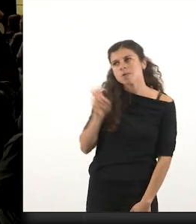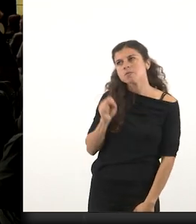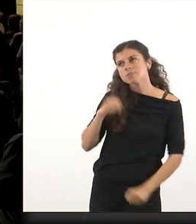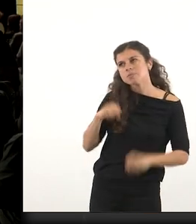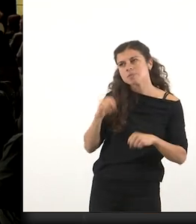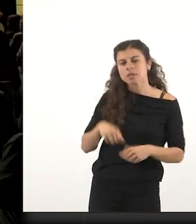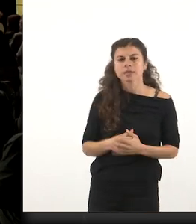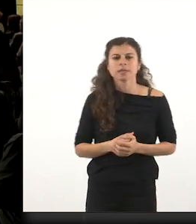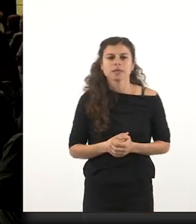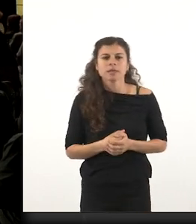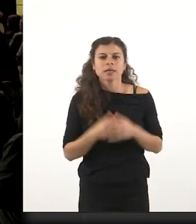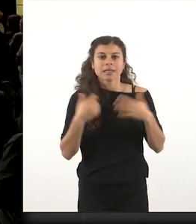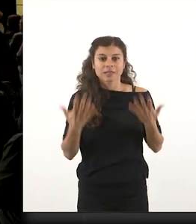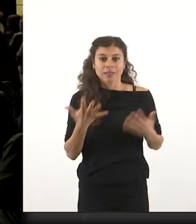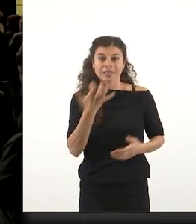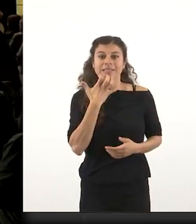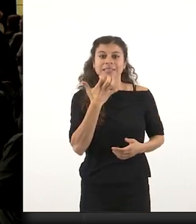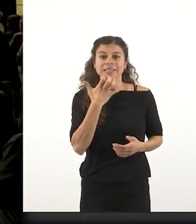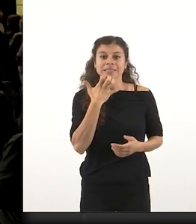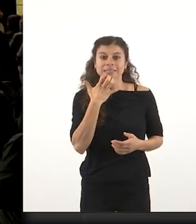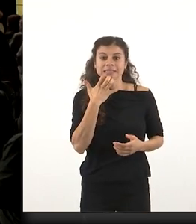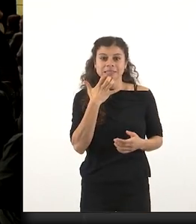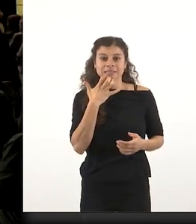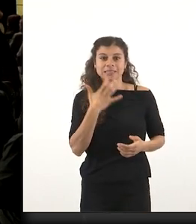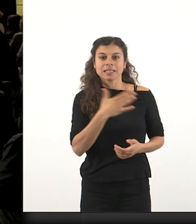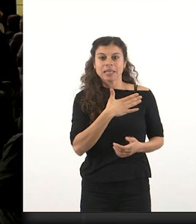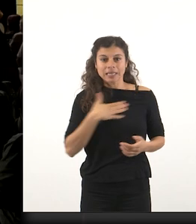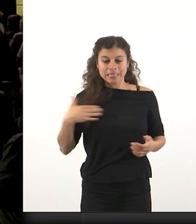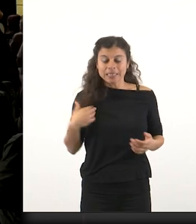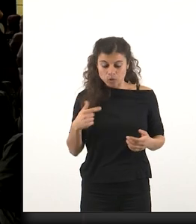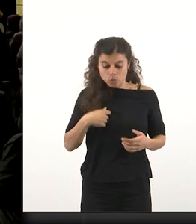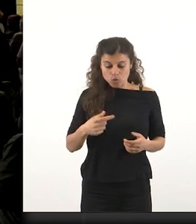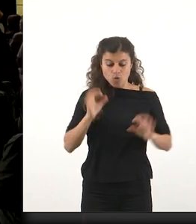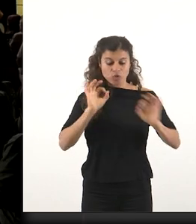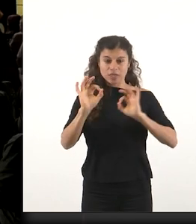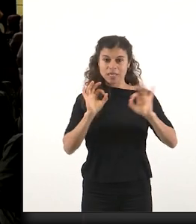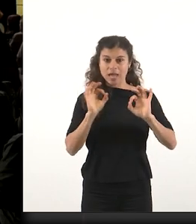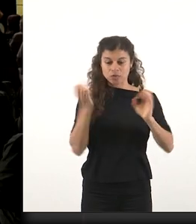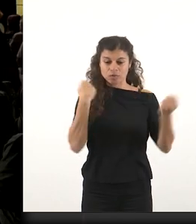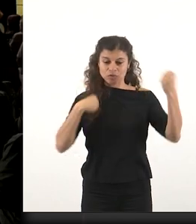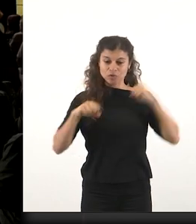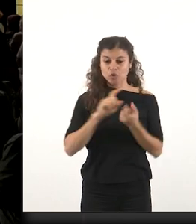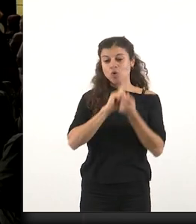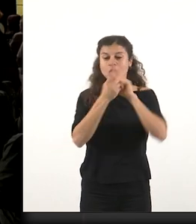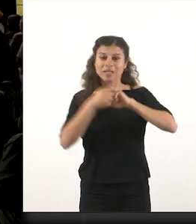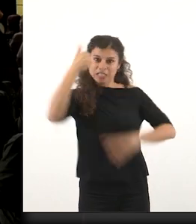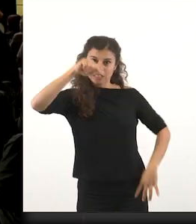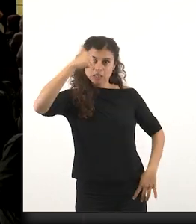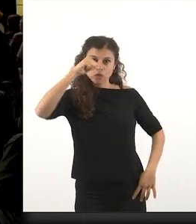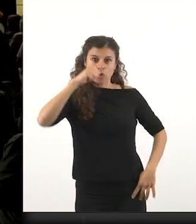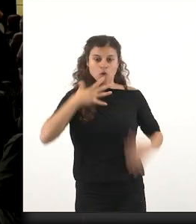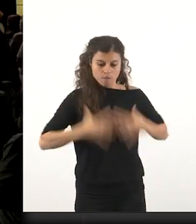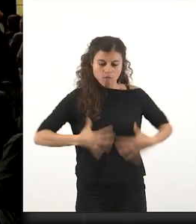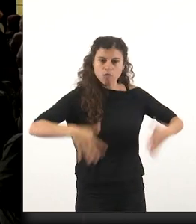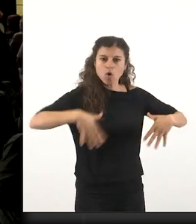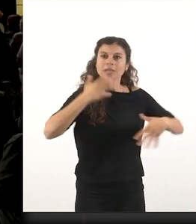Me dijeron en El Salvador que para hacer de chico siendo chica, ocupar ropa muy floja, porque esta ropa floja, si se me va a caer un foco, que hoy no va a pasar, entonces, ¡hostia, puedo correr,